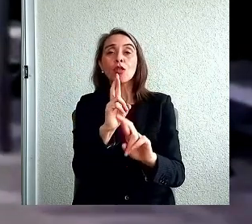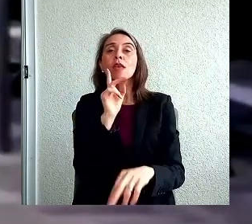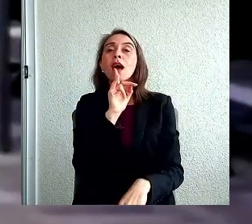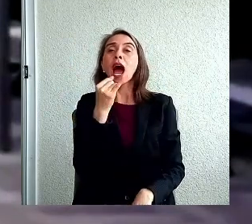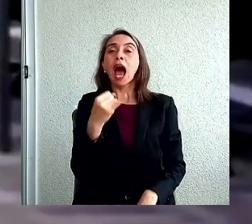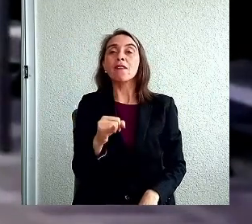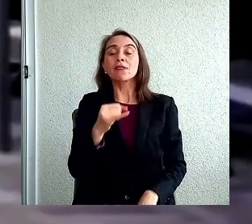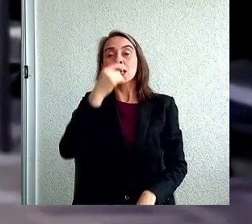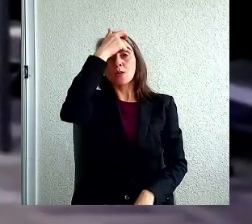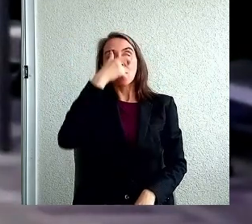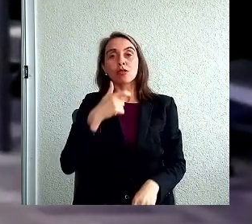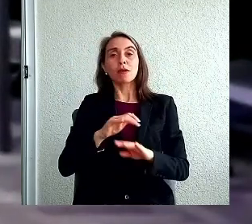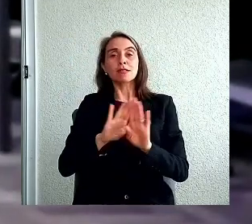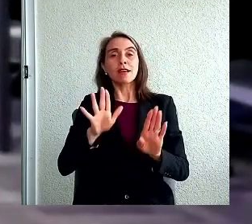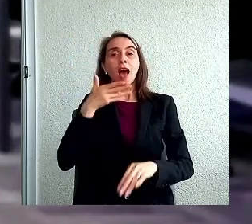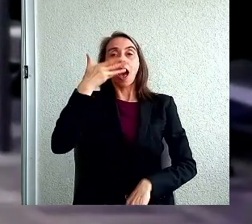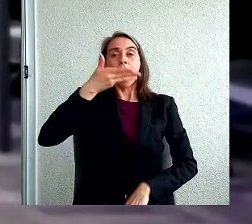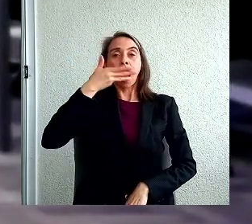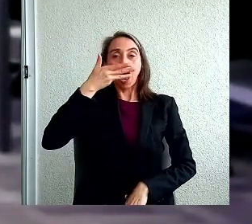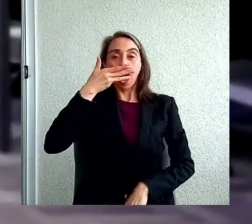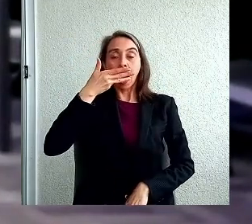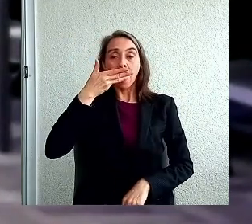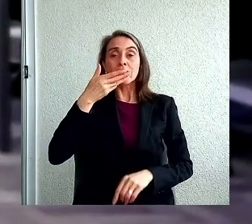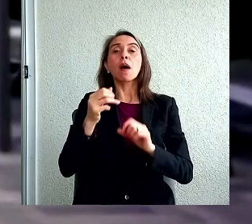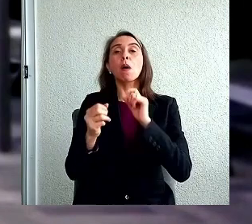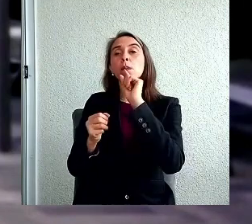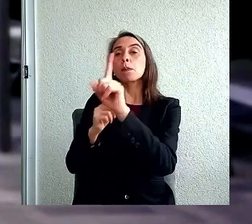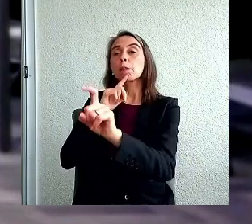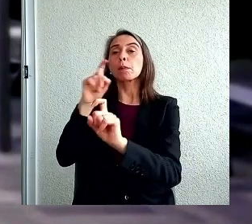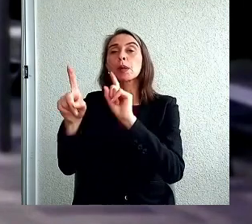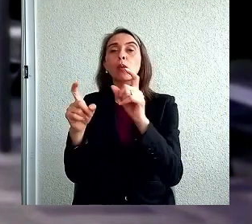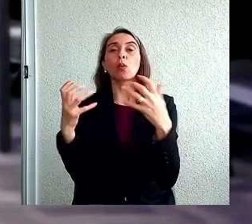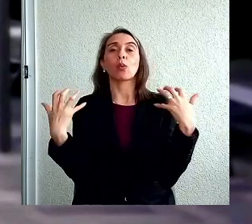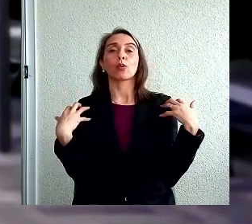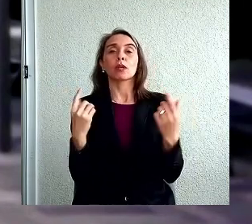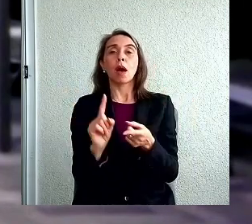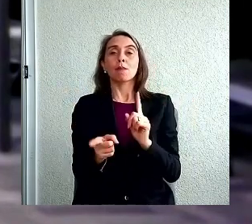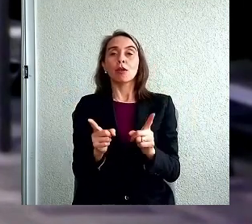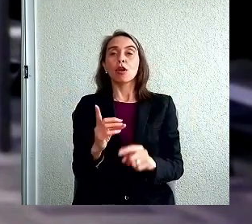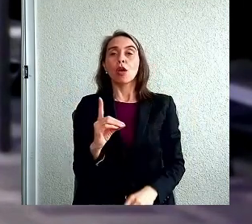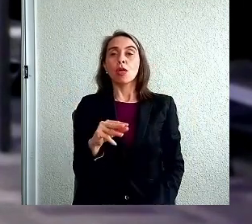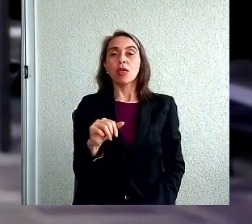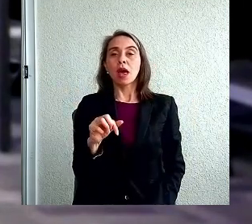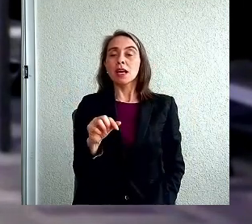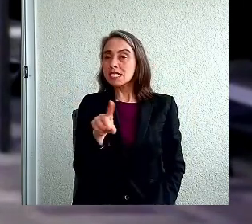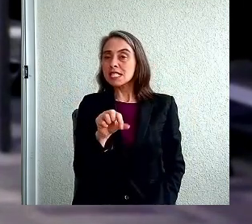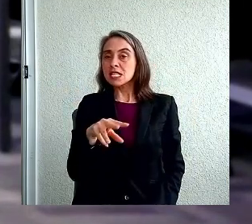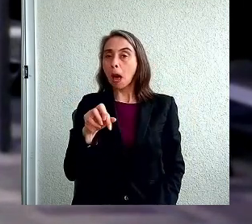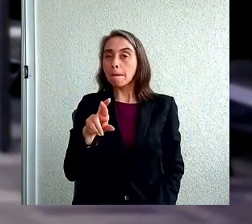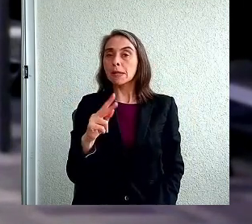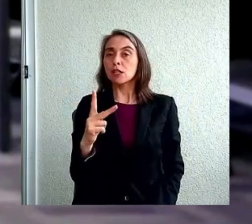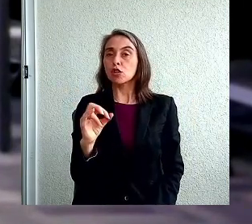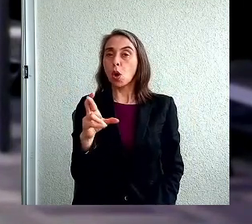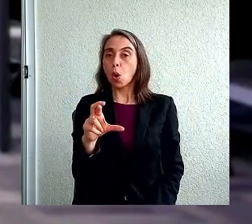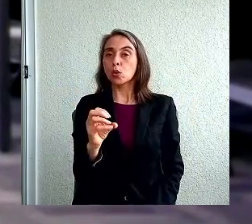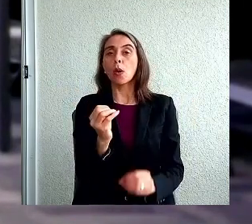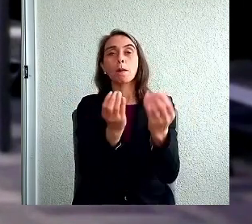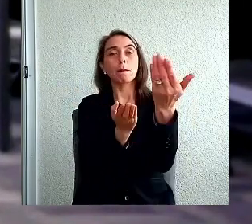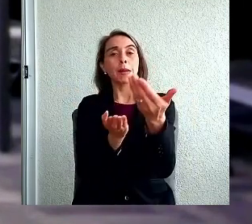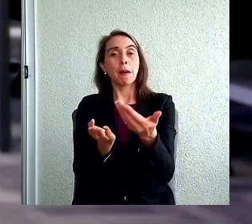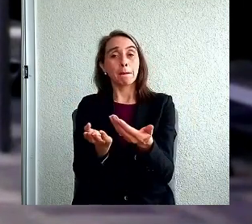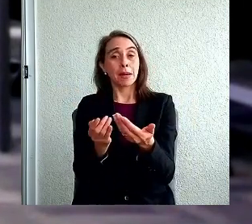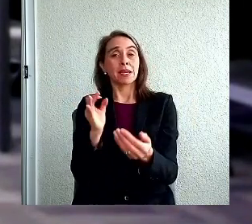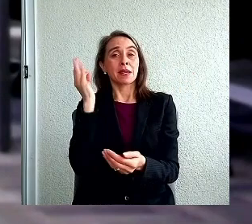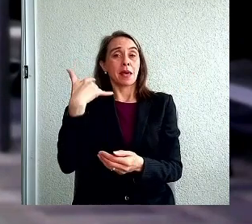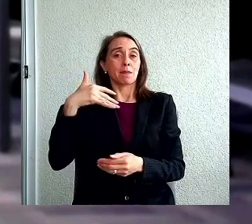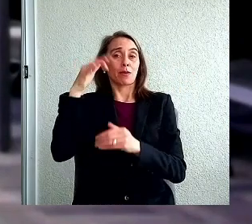de una rueda de preguntas moderada por el doctor Samir Kouro. Para dar la bienvenida a este importante evento, invitamos al rector de la